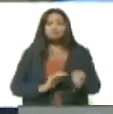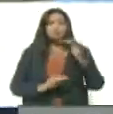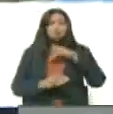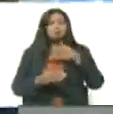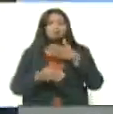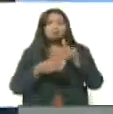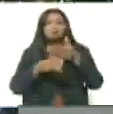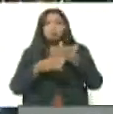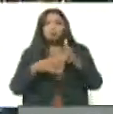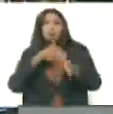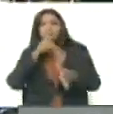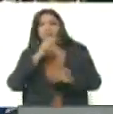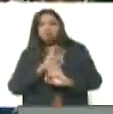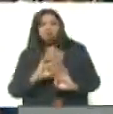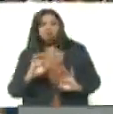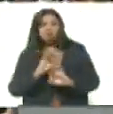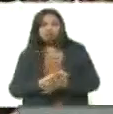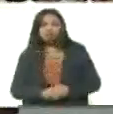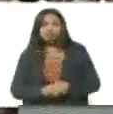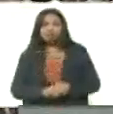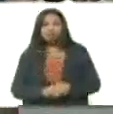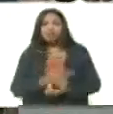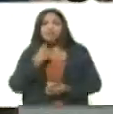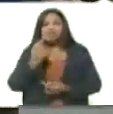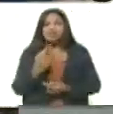díganle que el domingo